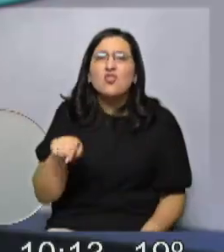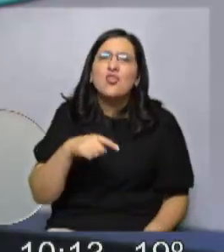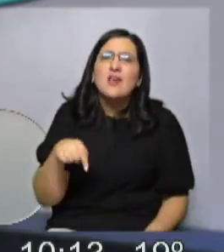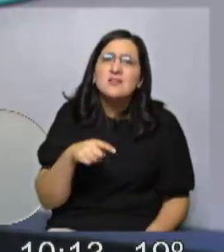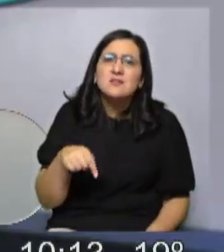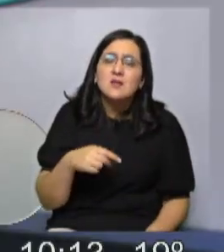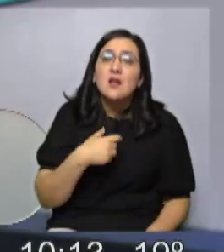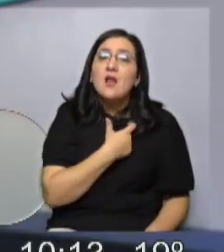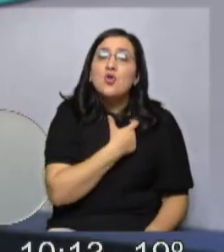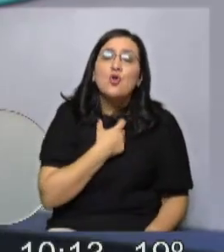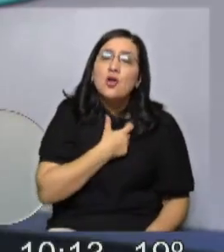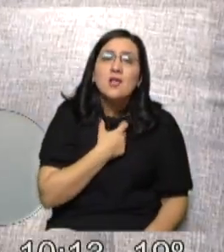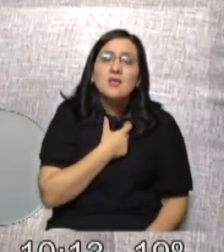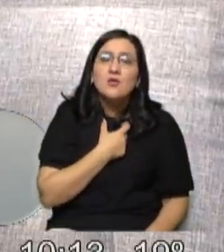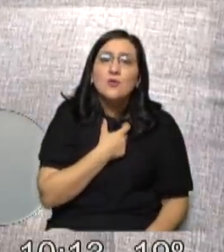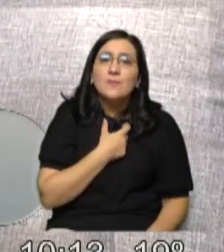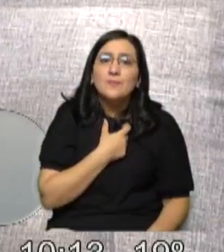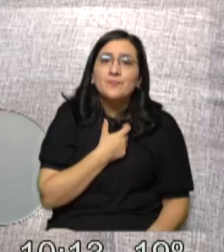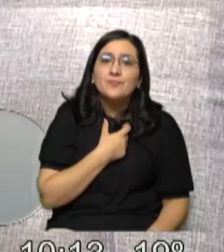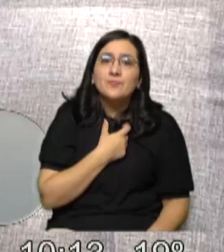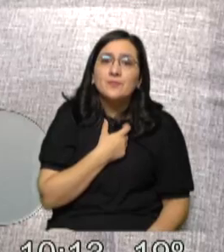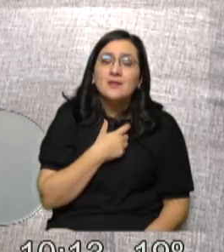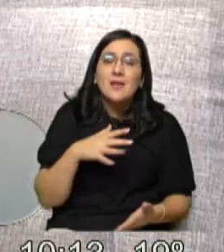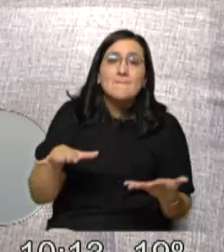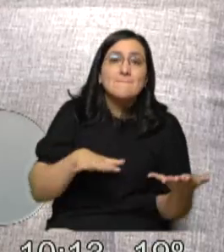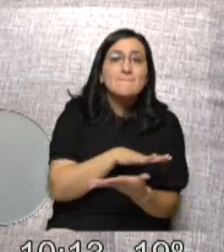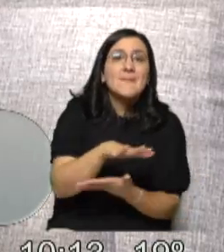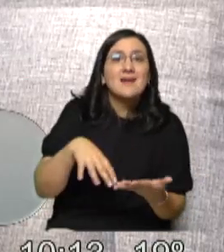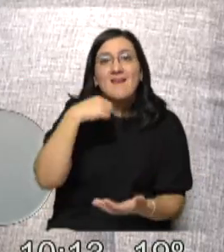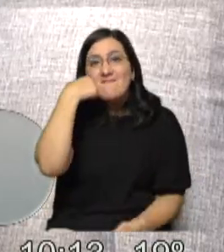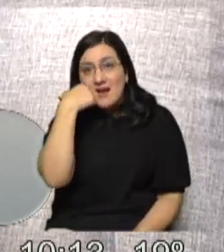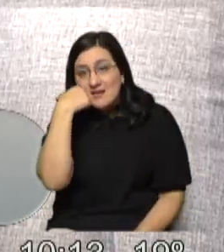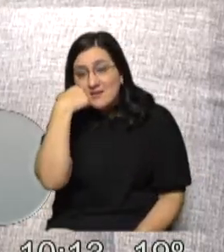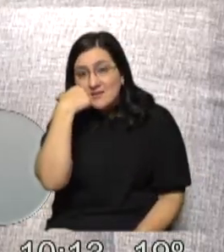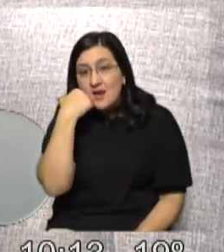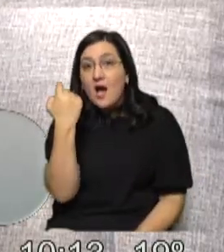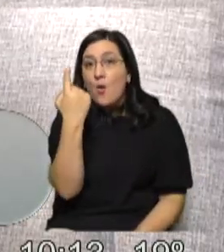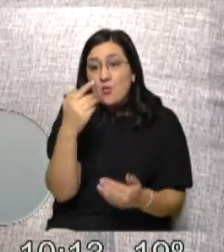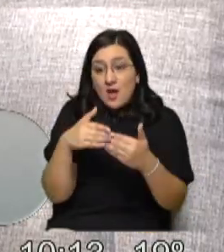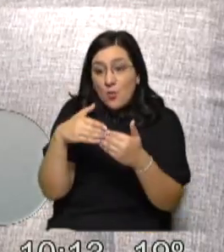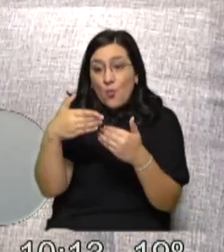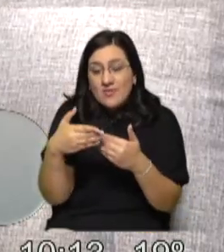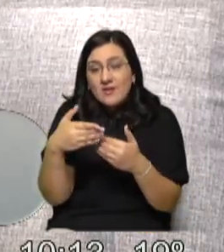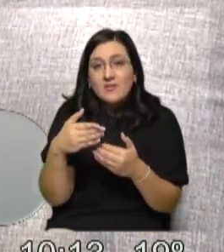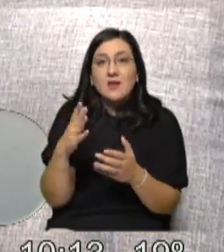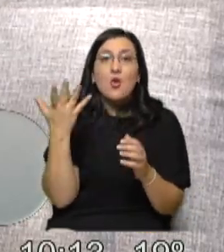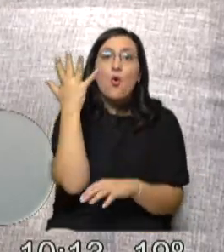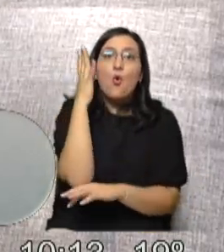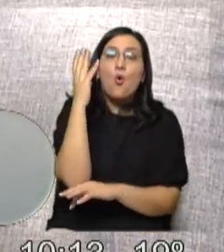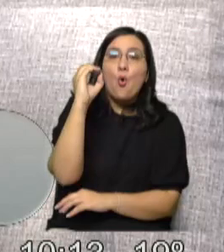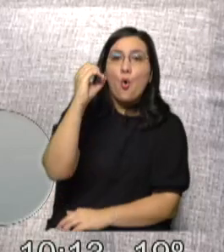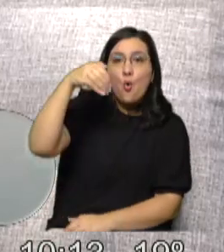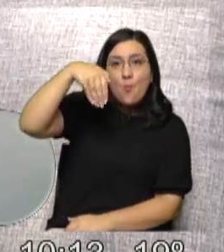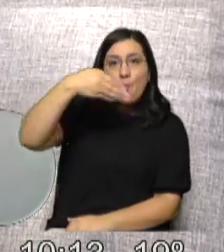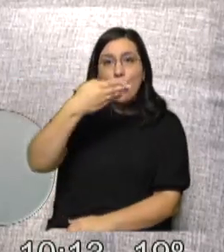El Colegio Miguel de Cervantes está, bueno, en Patio Valle, sí, a una cuadra de Lombú Ramón Anador, entre